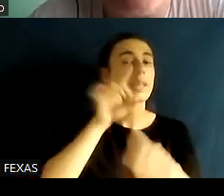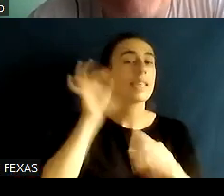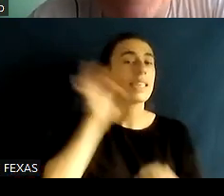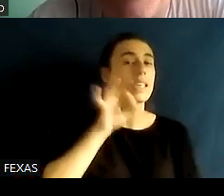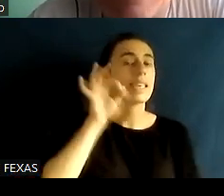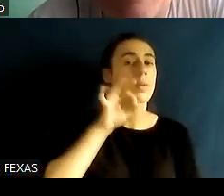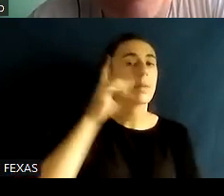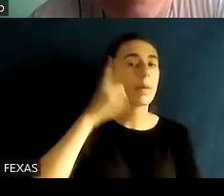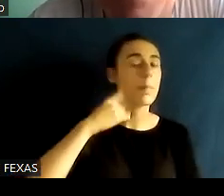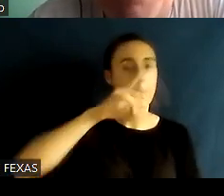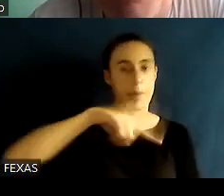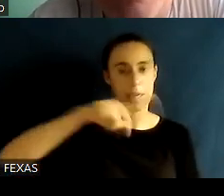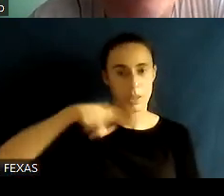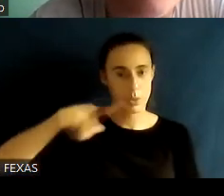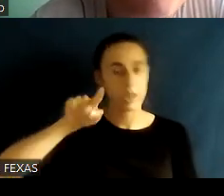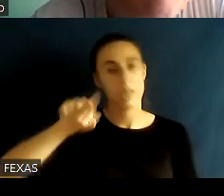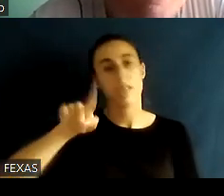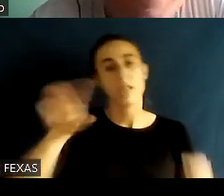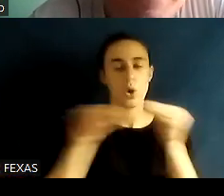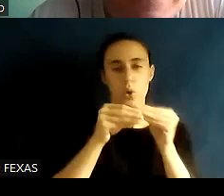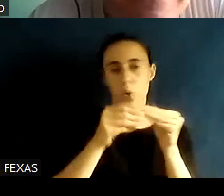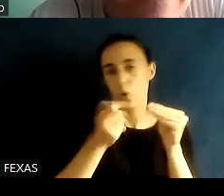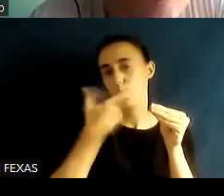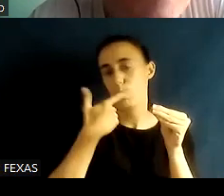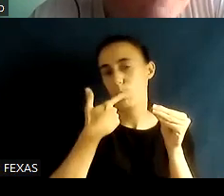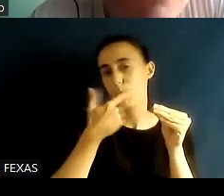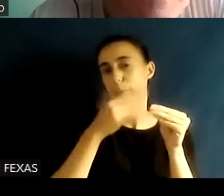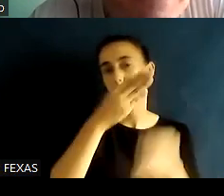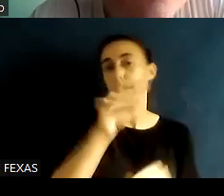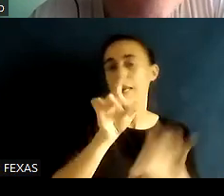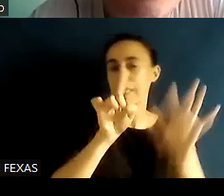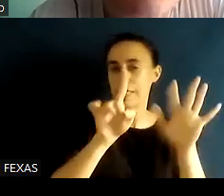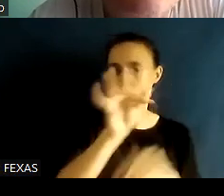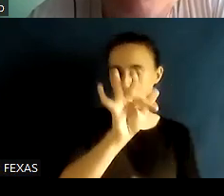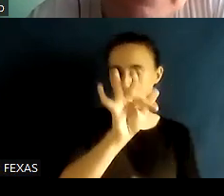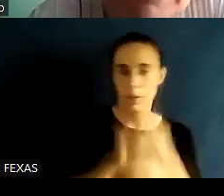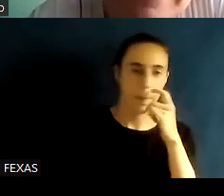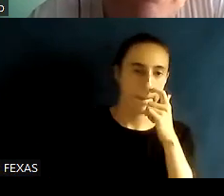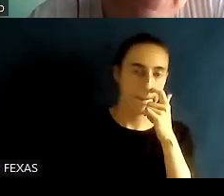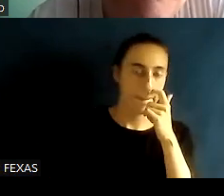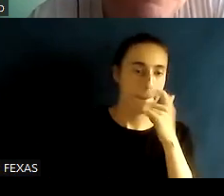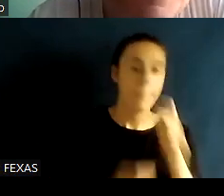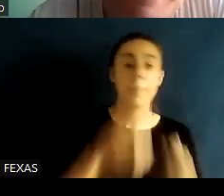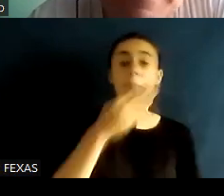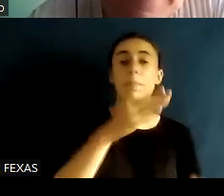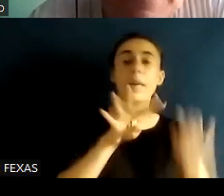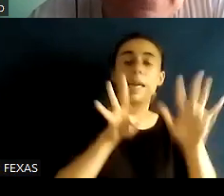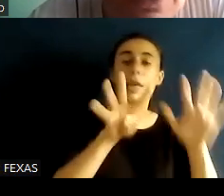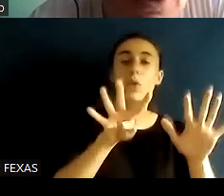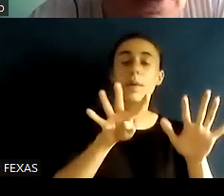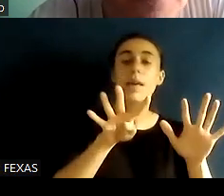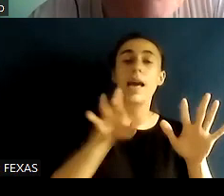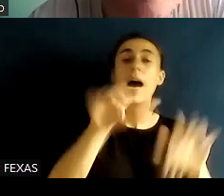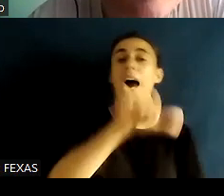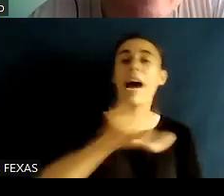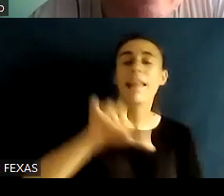suplemento de vitamina B6. En el caso de la B9 y el ácido fólico, evidentemente la función principal del ácido fólico,